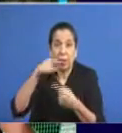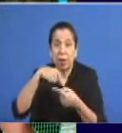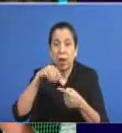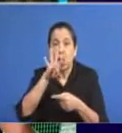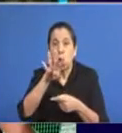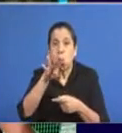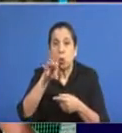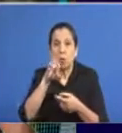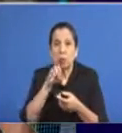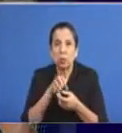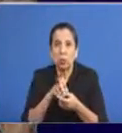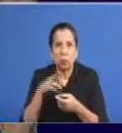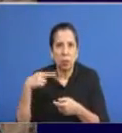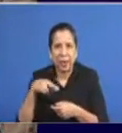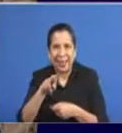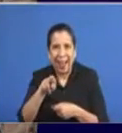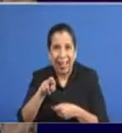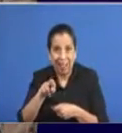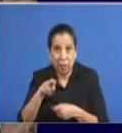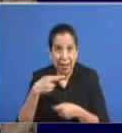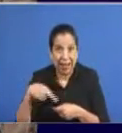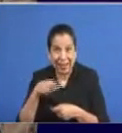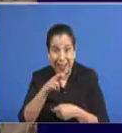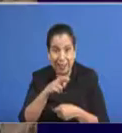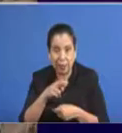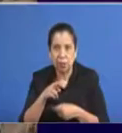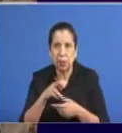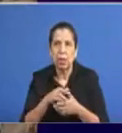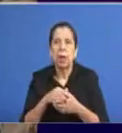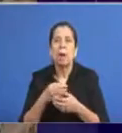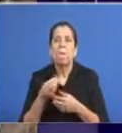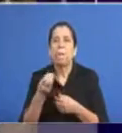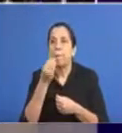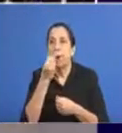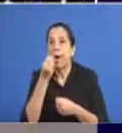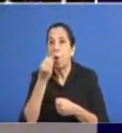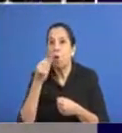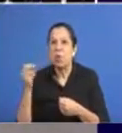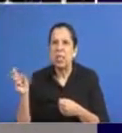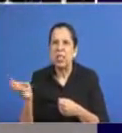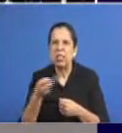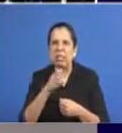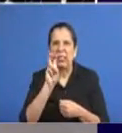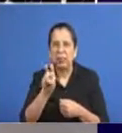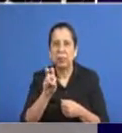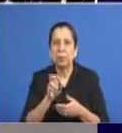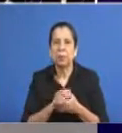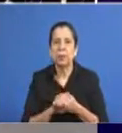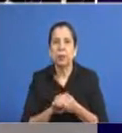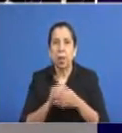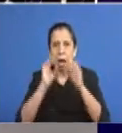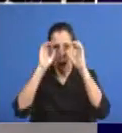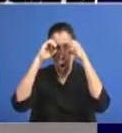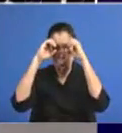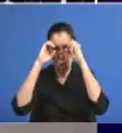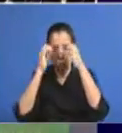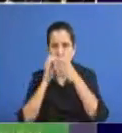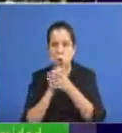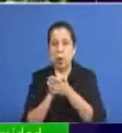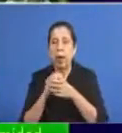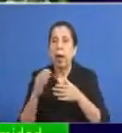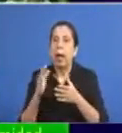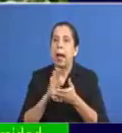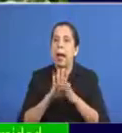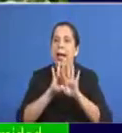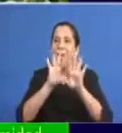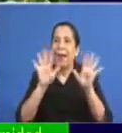400 ratas y ratones para darle comida a las serpientes, a los búhos y a otros animalitos. Hay que aclarar algo, la